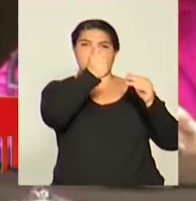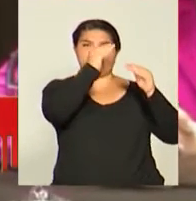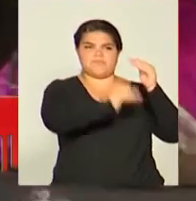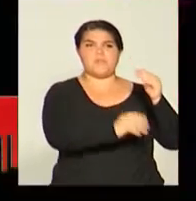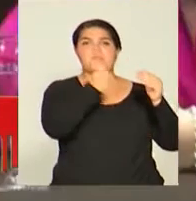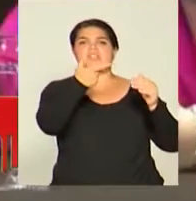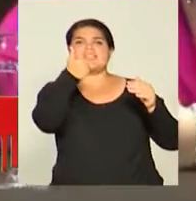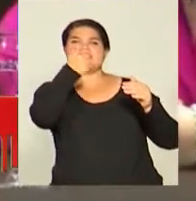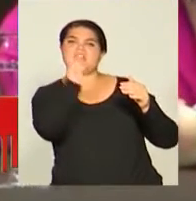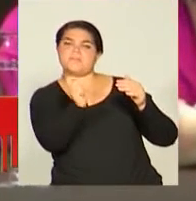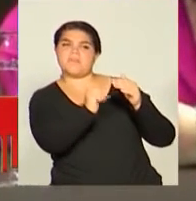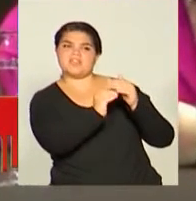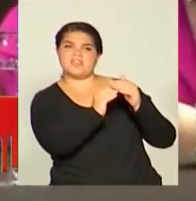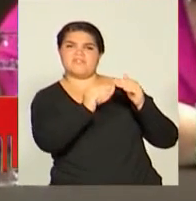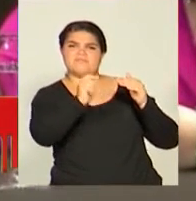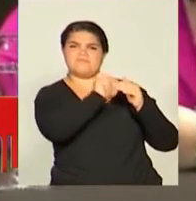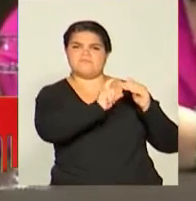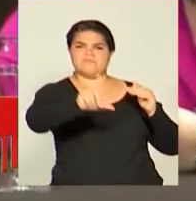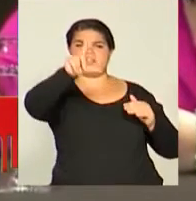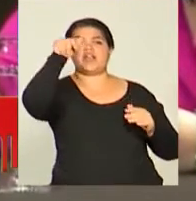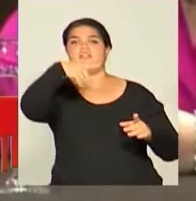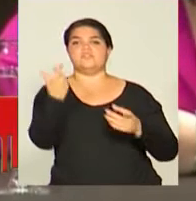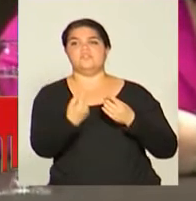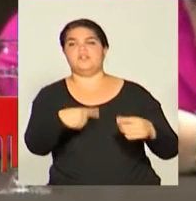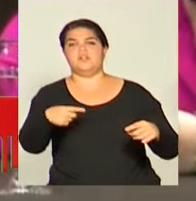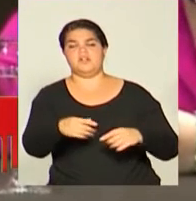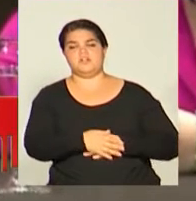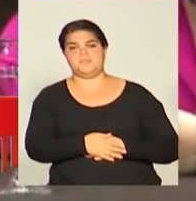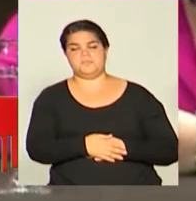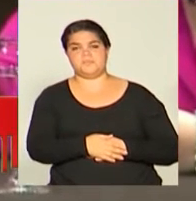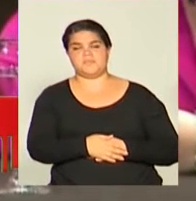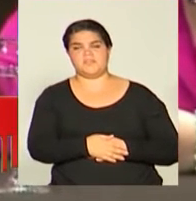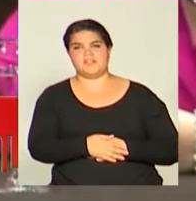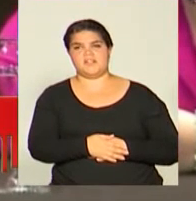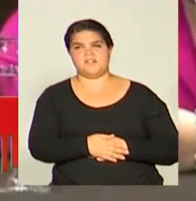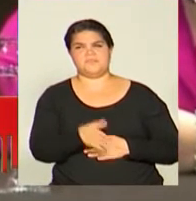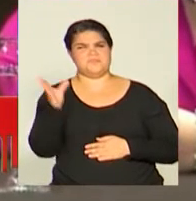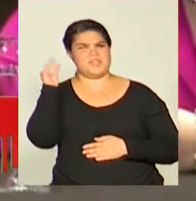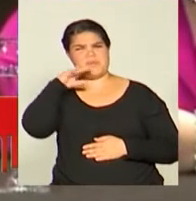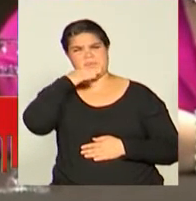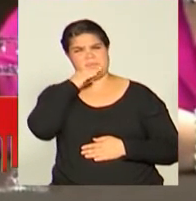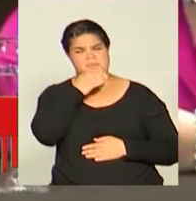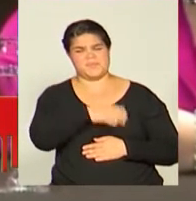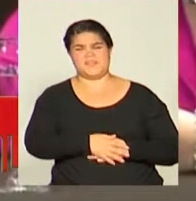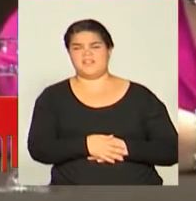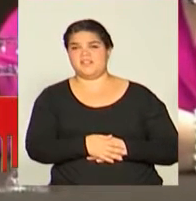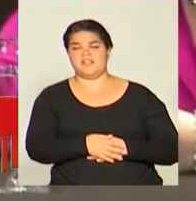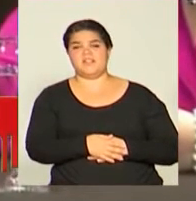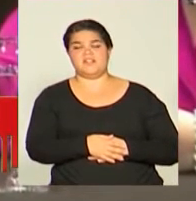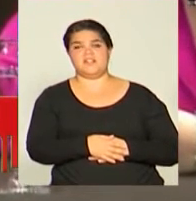a precio. Para devaluar y que la devaluación sea exitosa en términos de competitividad, es decir, que le sirva a la economía para